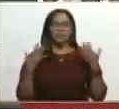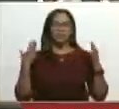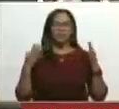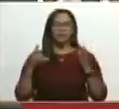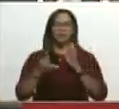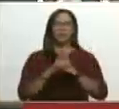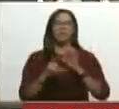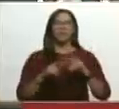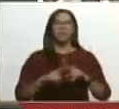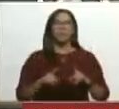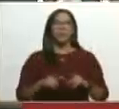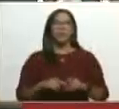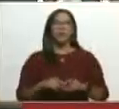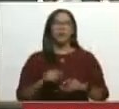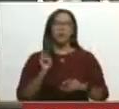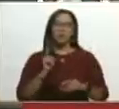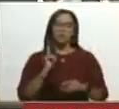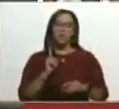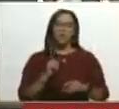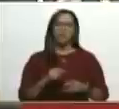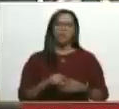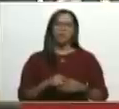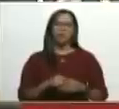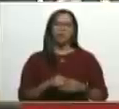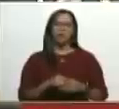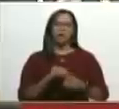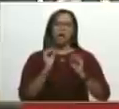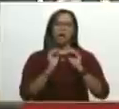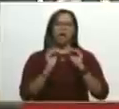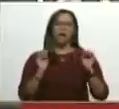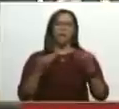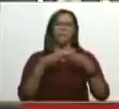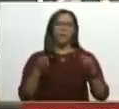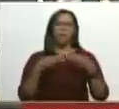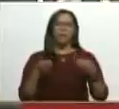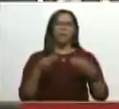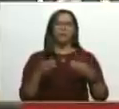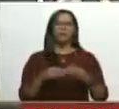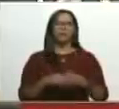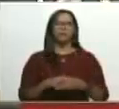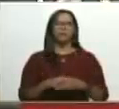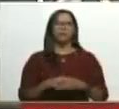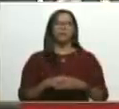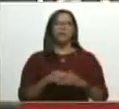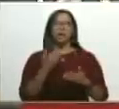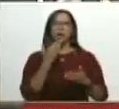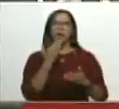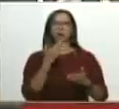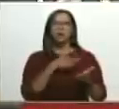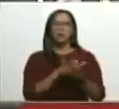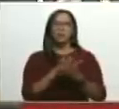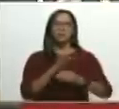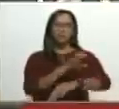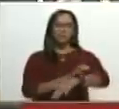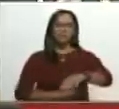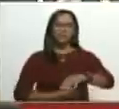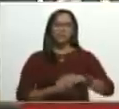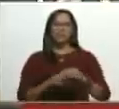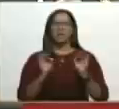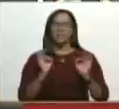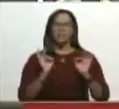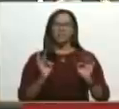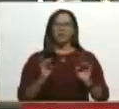Sin embargo, debo denunciar públicamente desde aquí este programa algo que ocurrió en El Tigre,